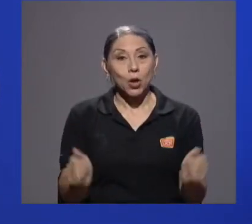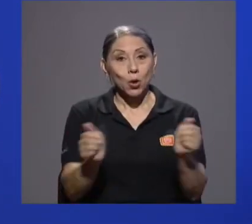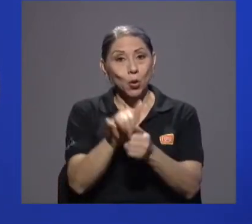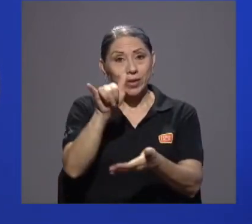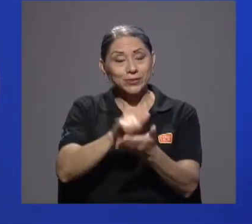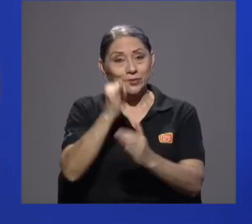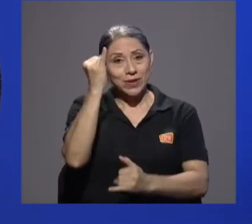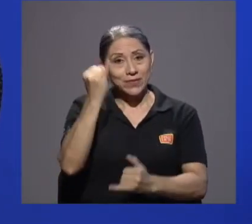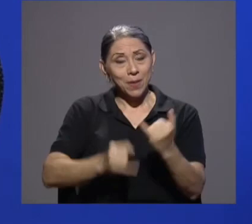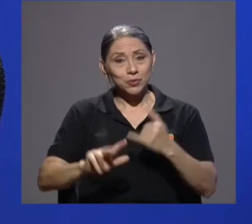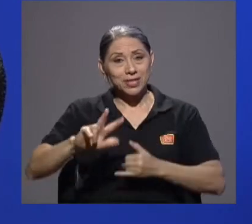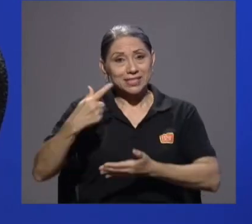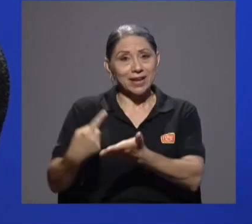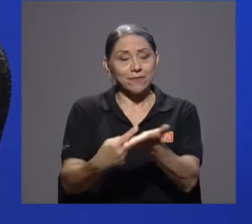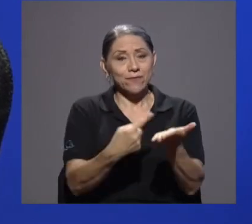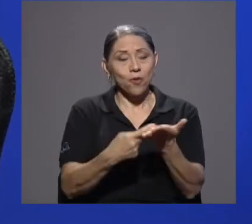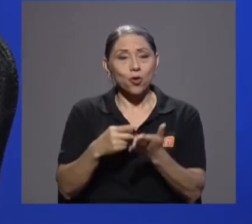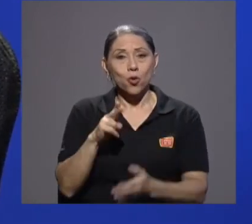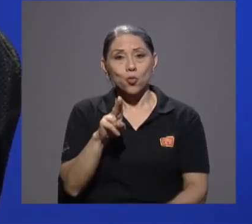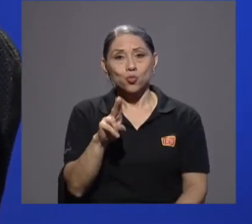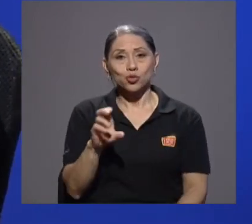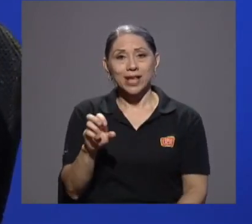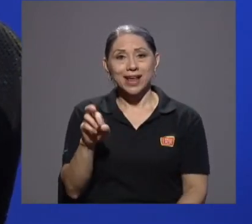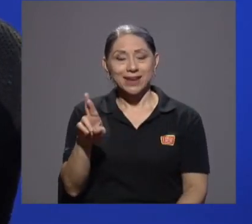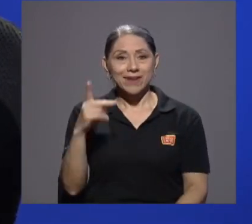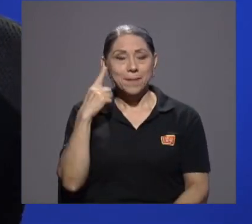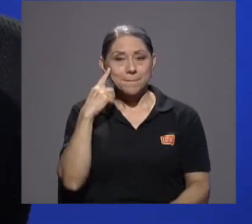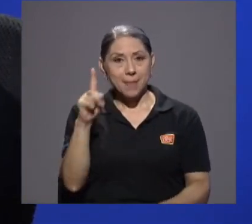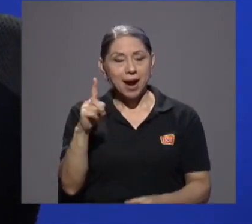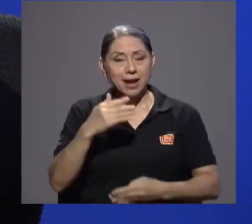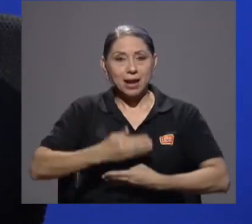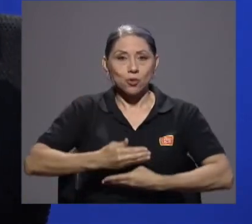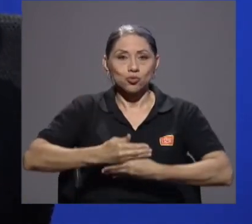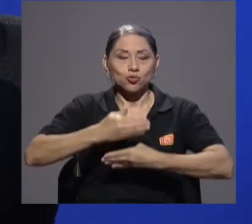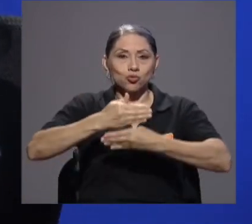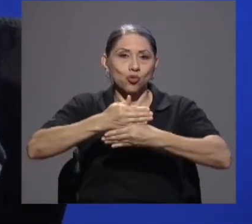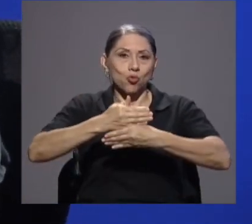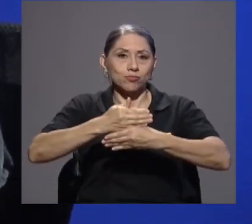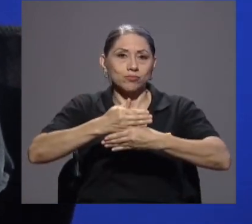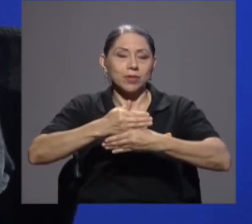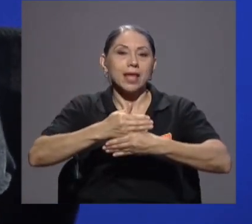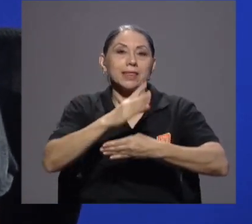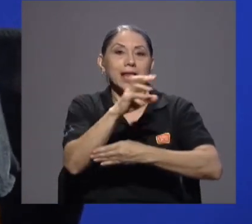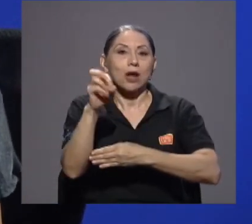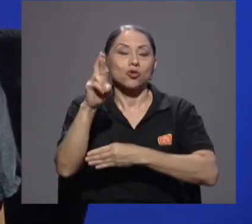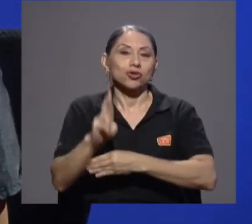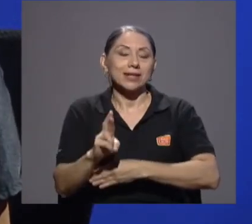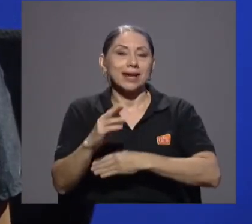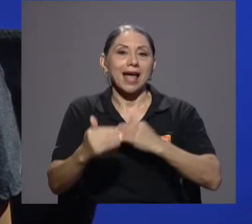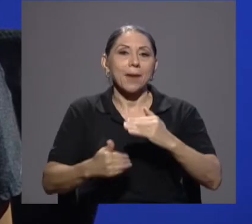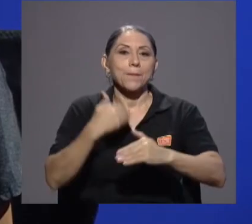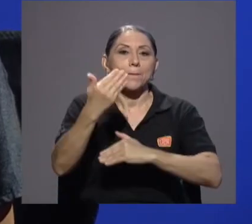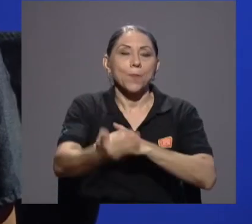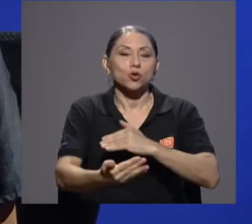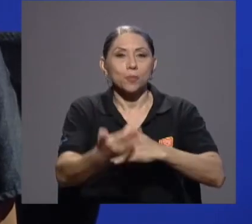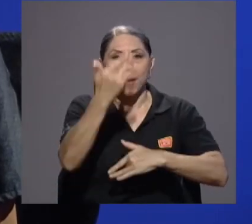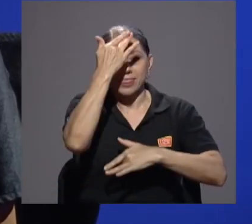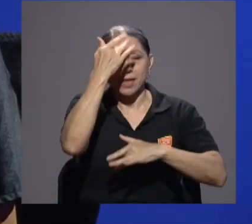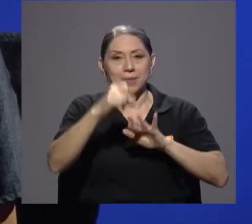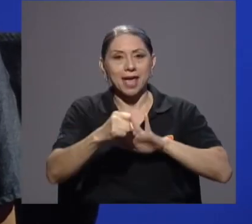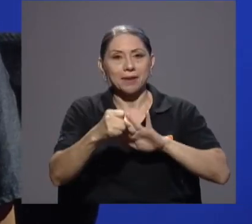cerramos entonces el tercer foro UCR para la construcción, propuestas para la construcción de la Costa Rica post